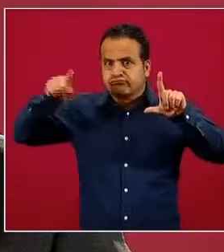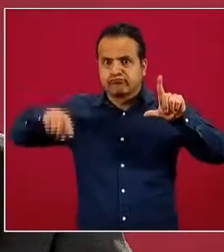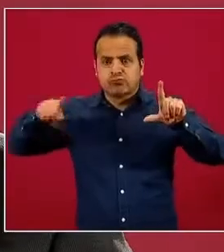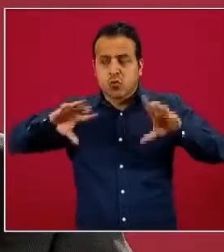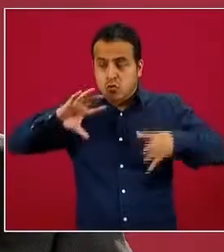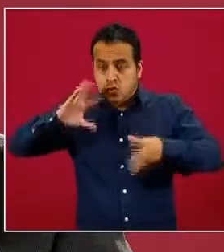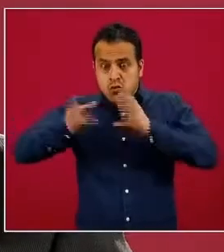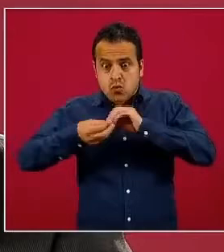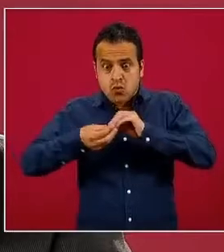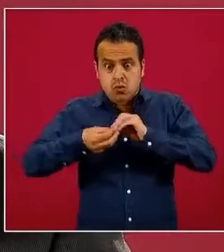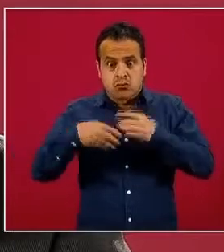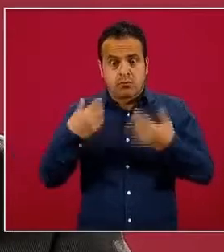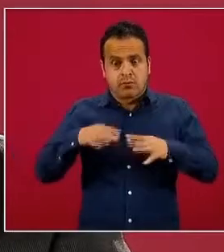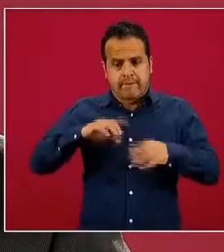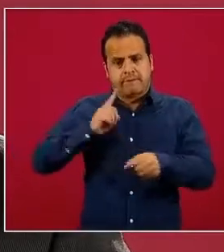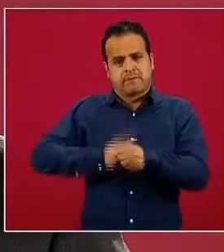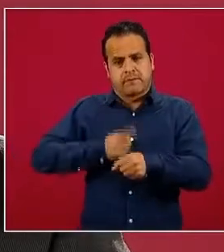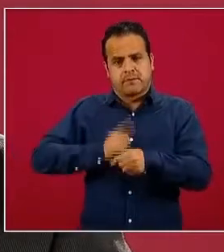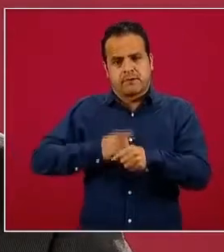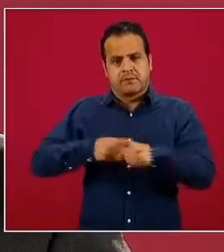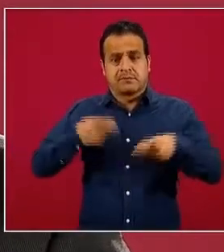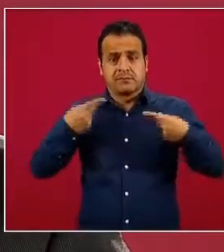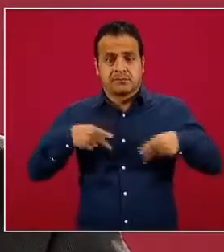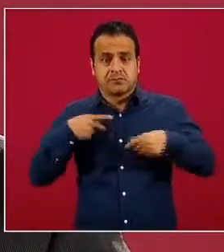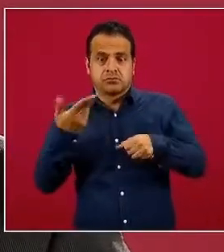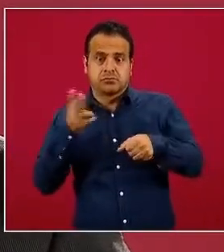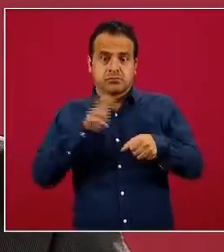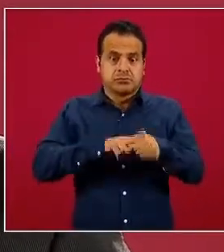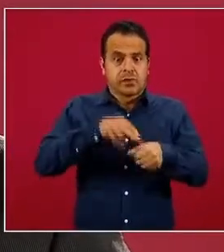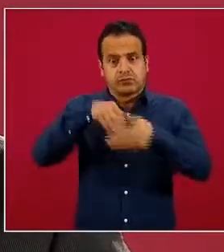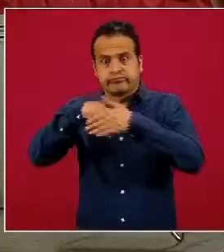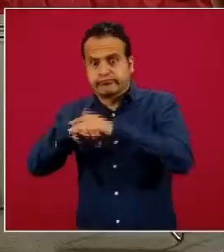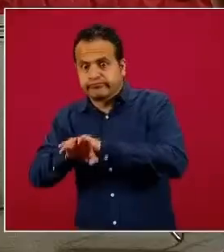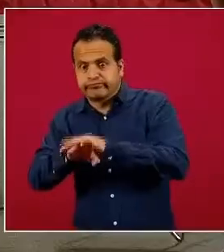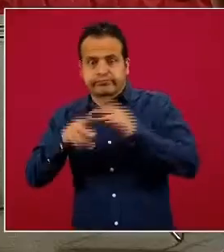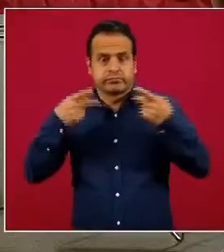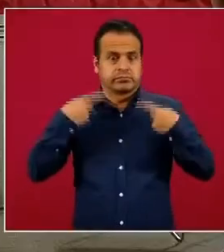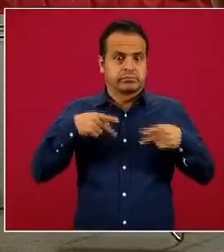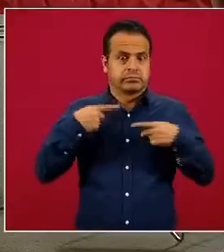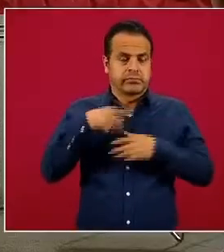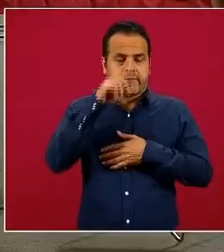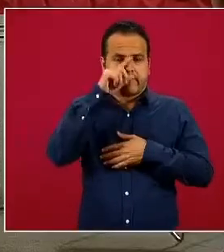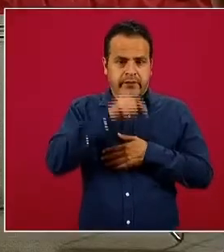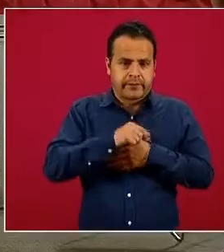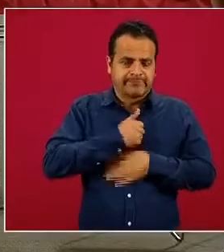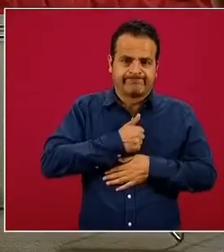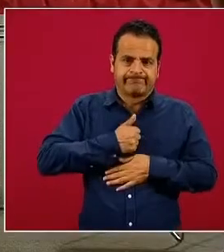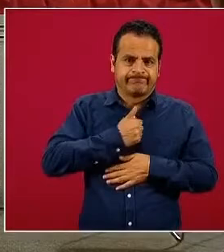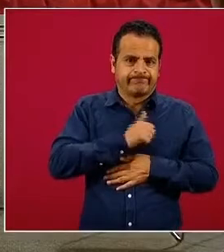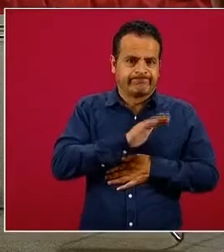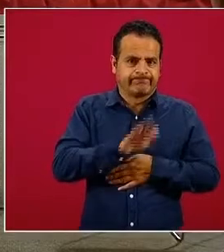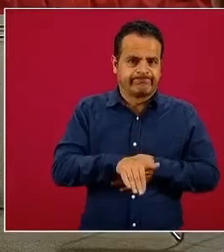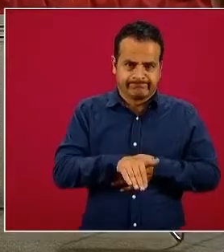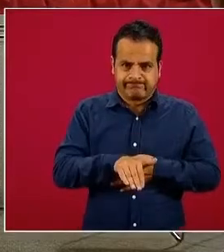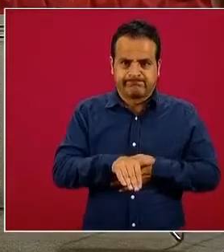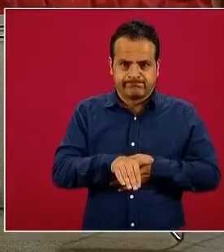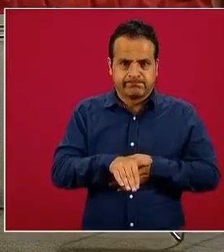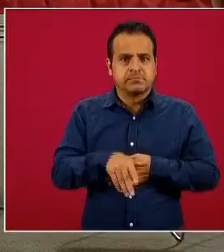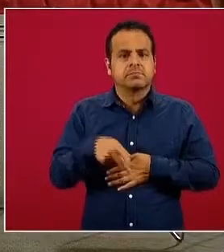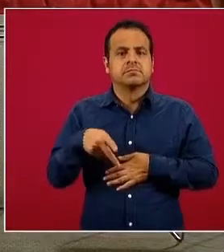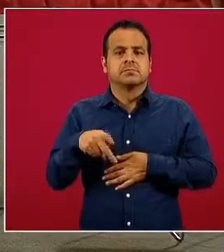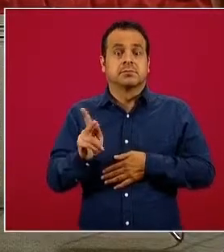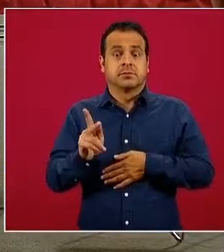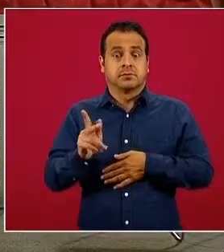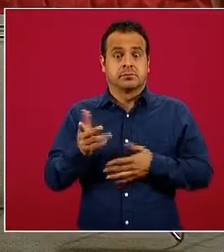que han enfermado, personas que han sido hospitalizadas, personas que lamentablemente pierden la vida, pero como lo hemos dicho en otras